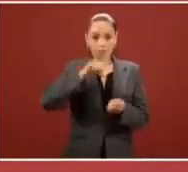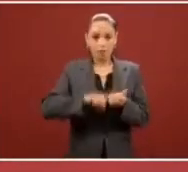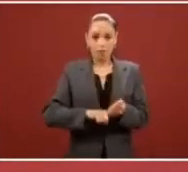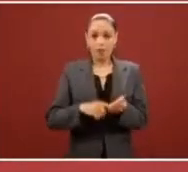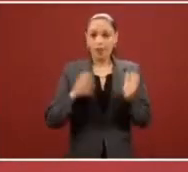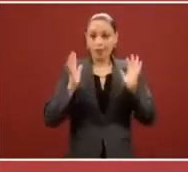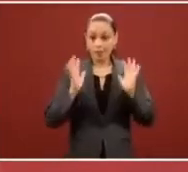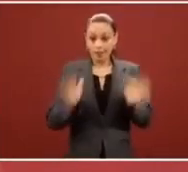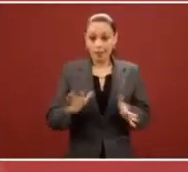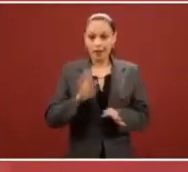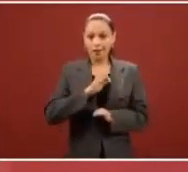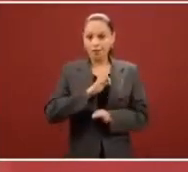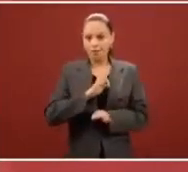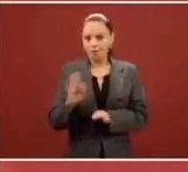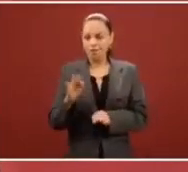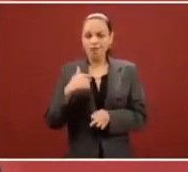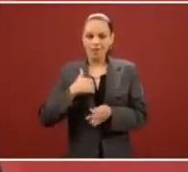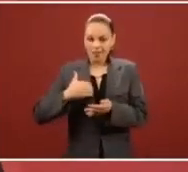ganar.